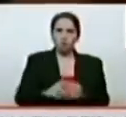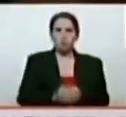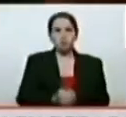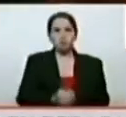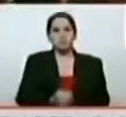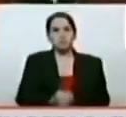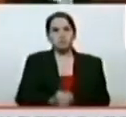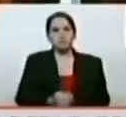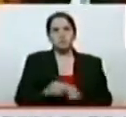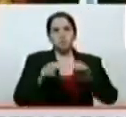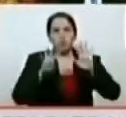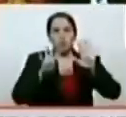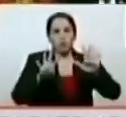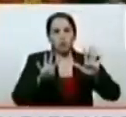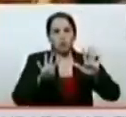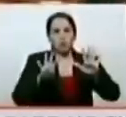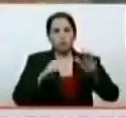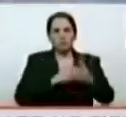identidad